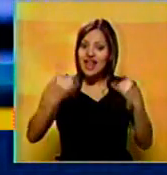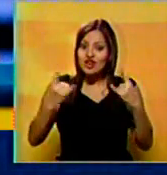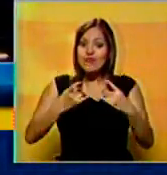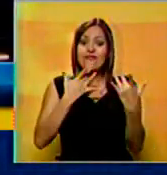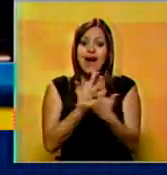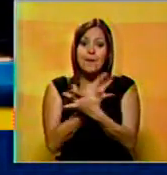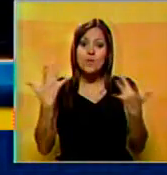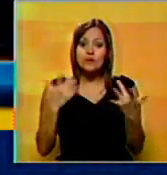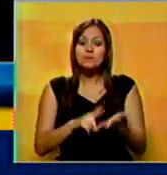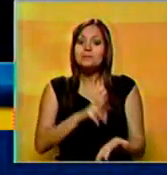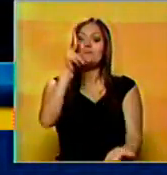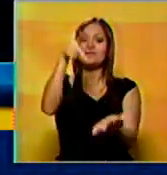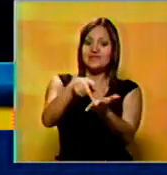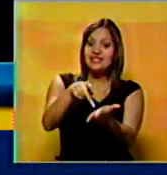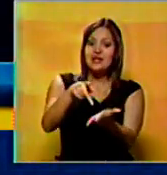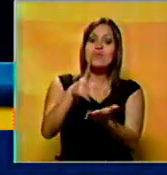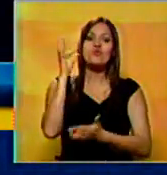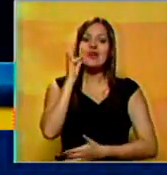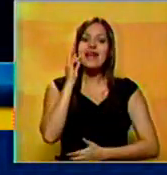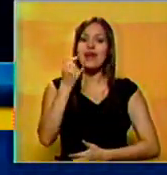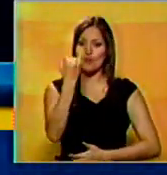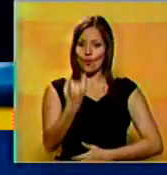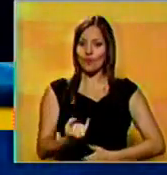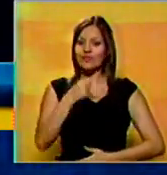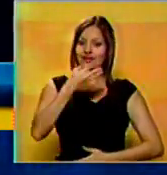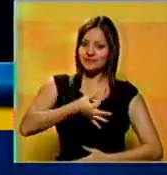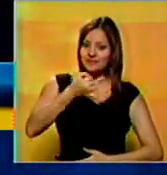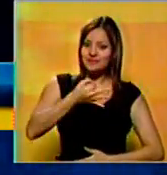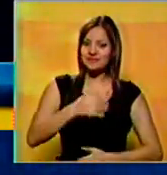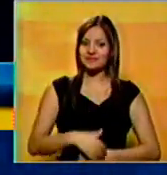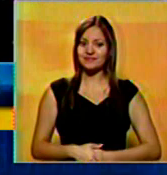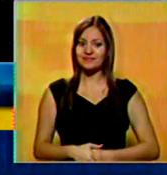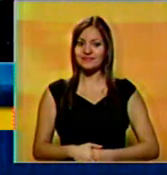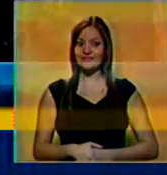quienes fueron presentados por Julia Roberts.